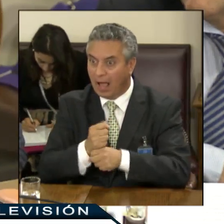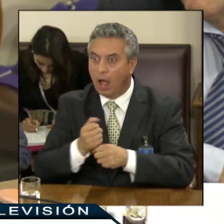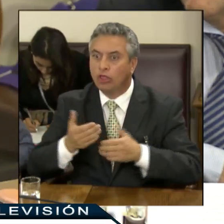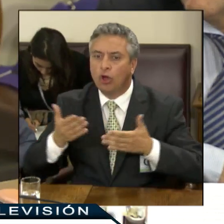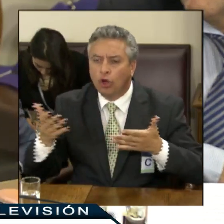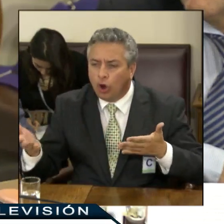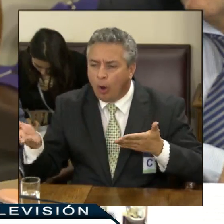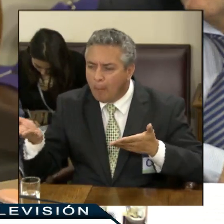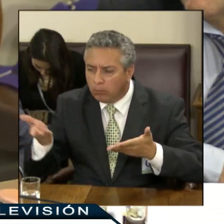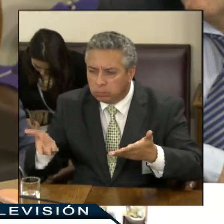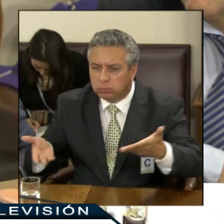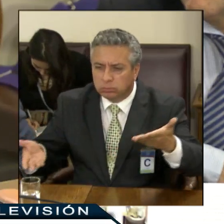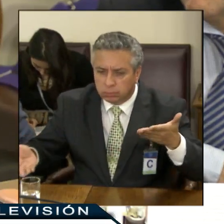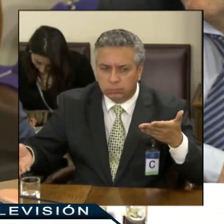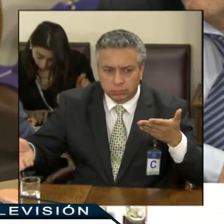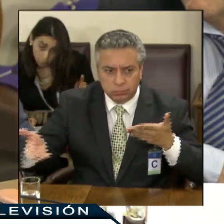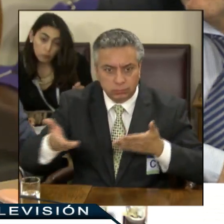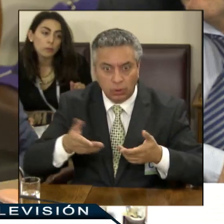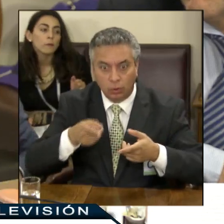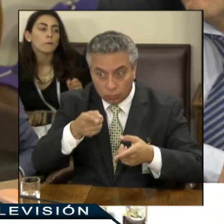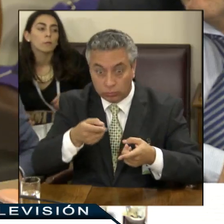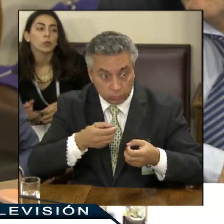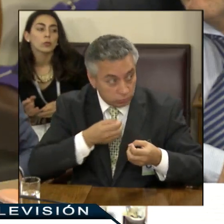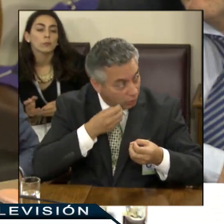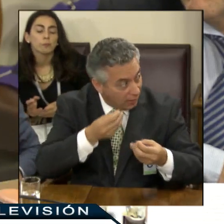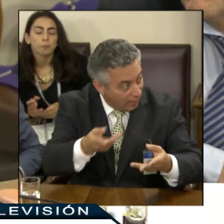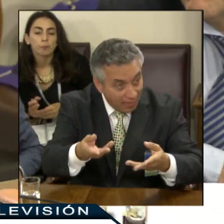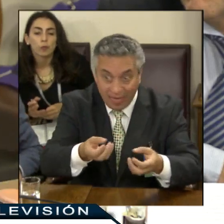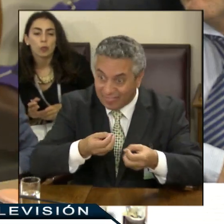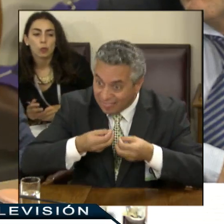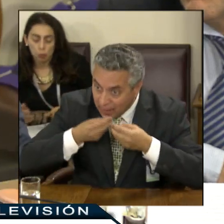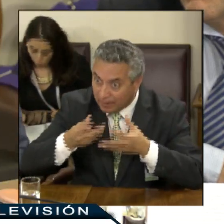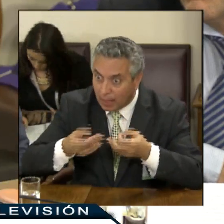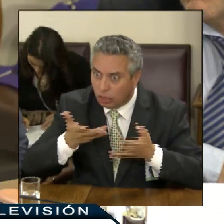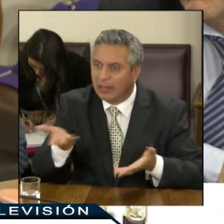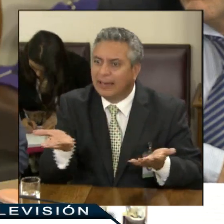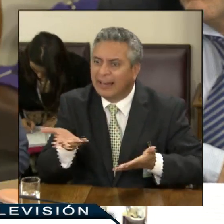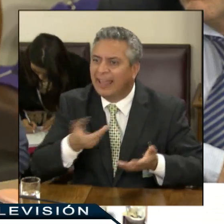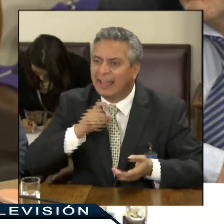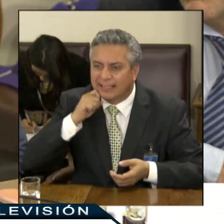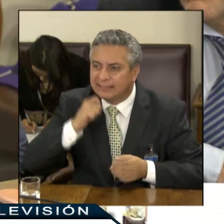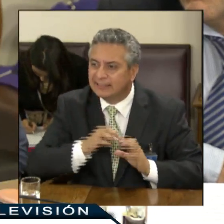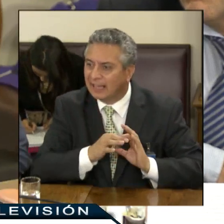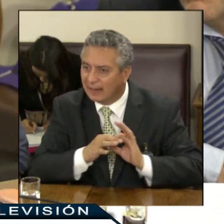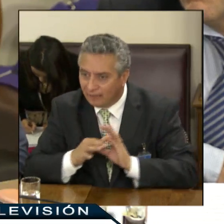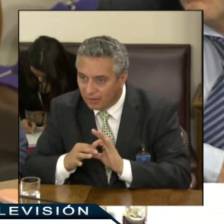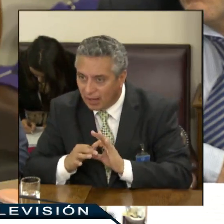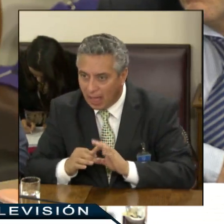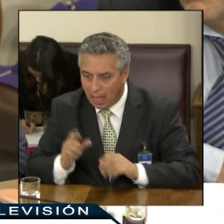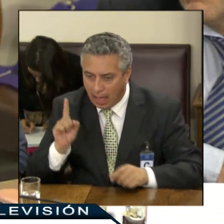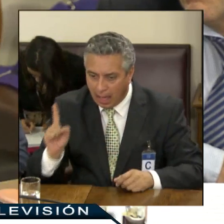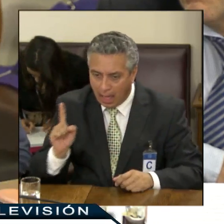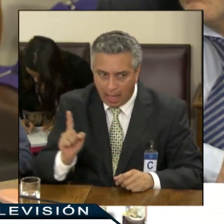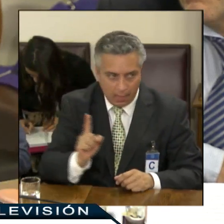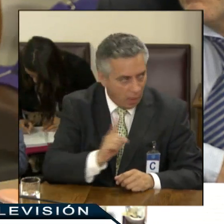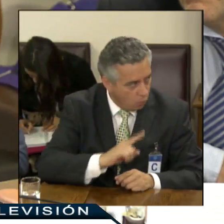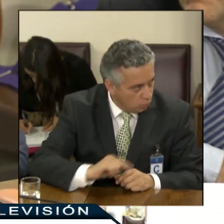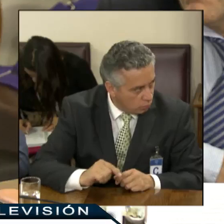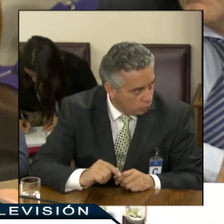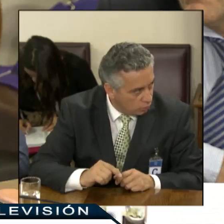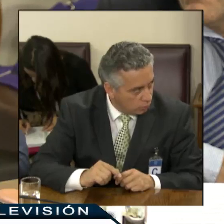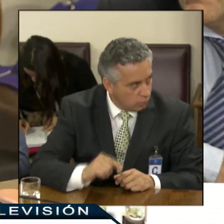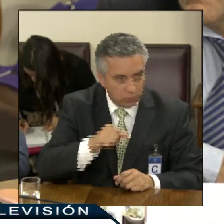ido consensuando y Y ustedes transmitiendo No no es cierto Qué significa cada uno de